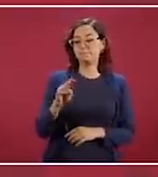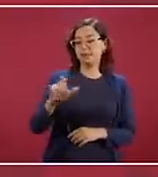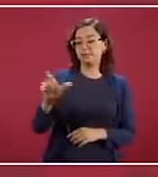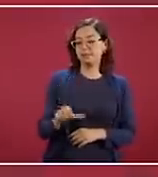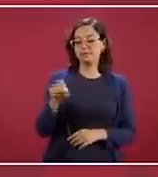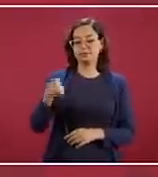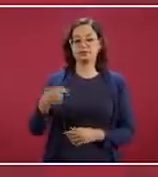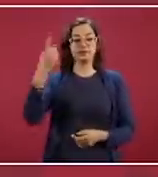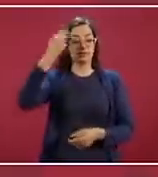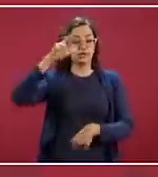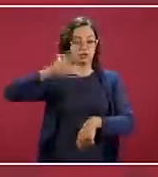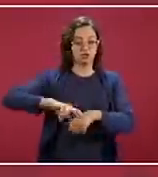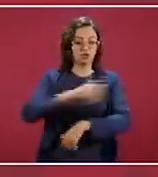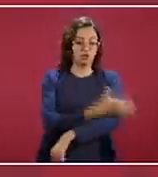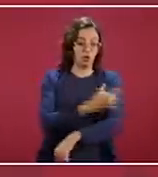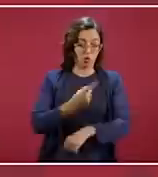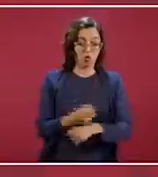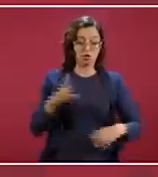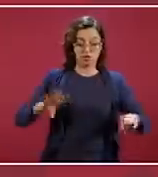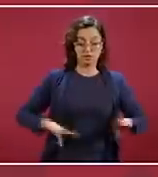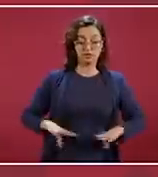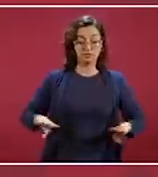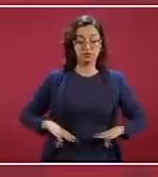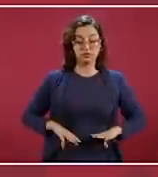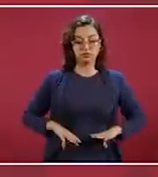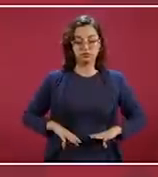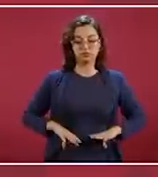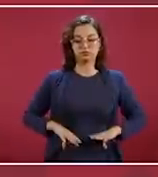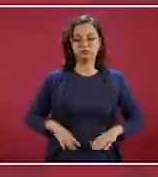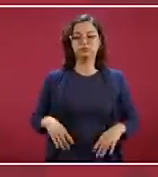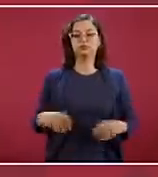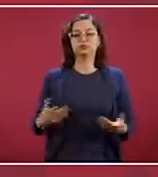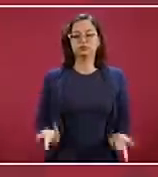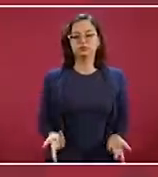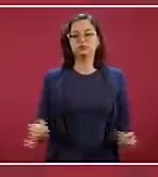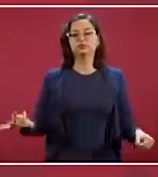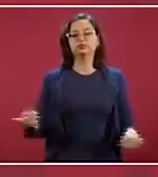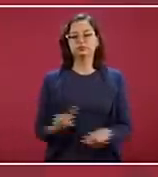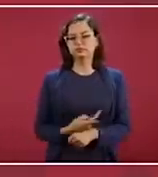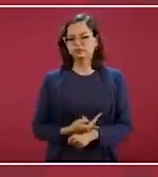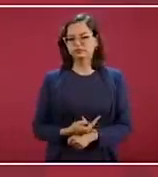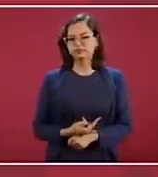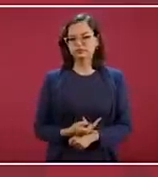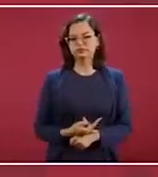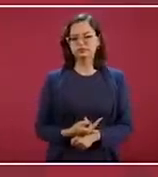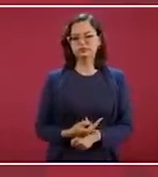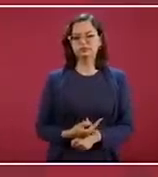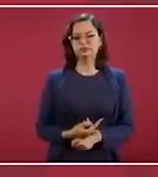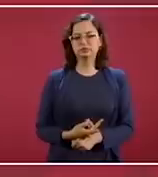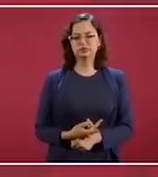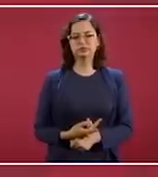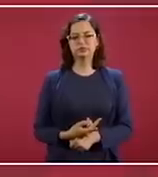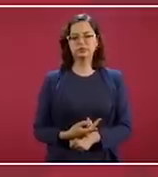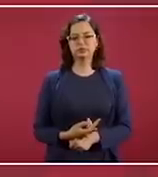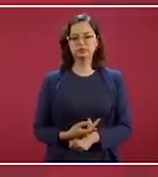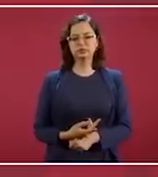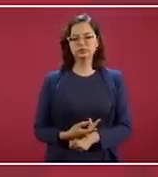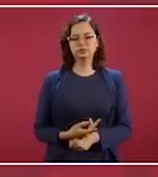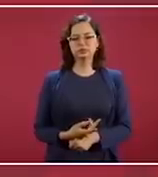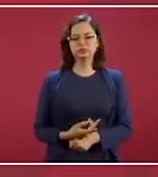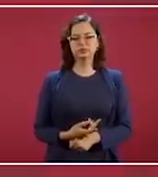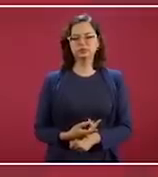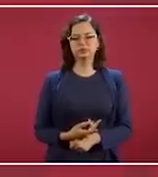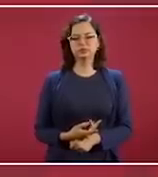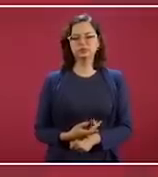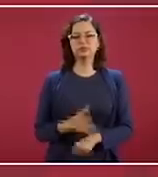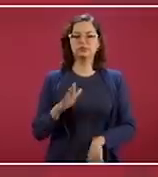es honesto, ¿sí? Va a garantizar